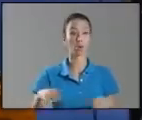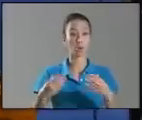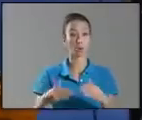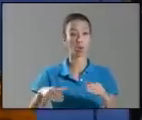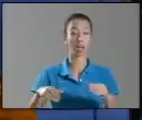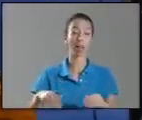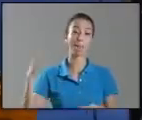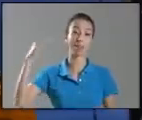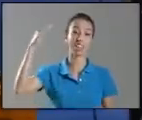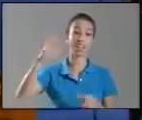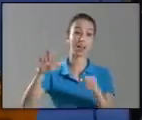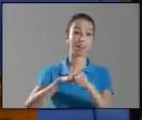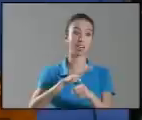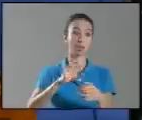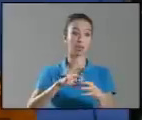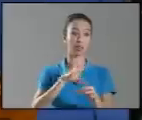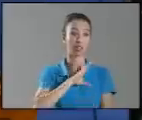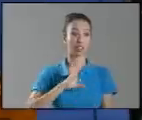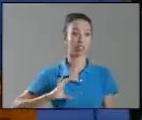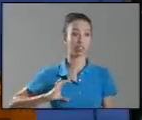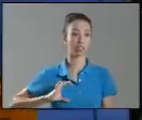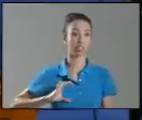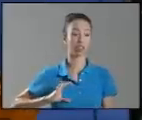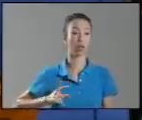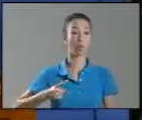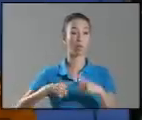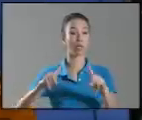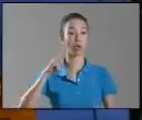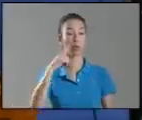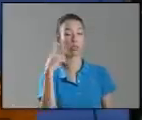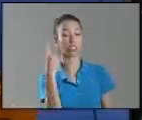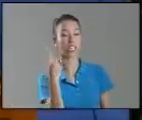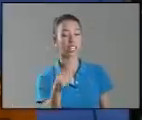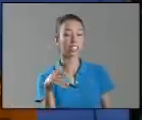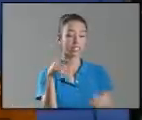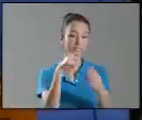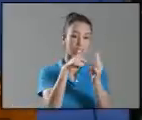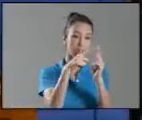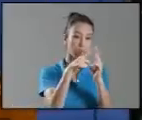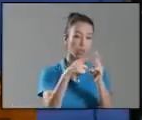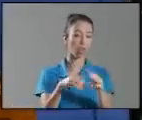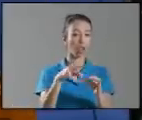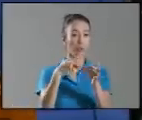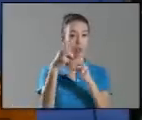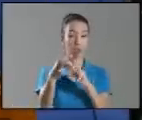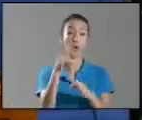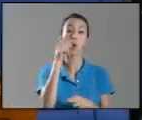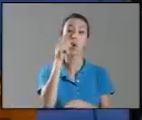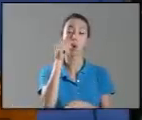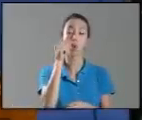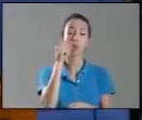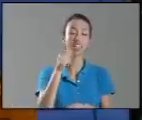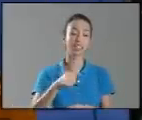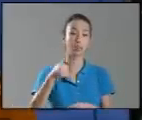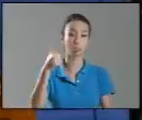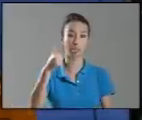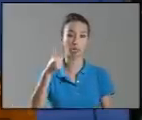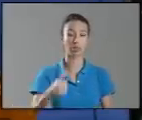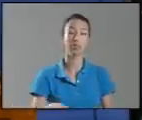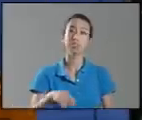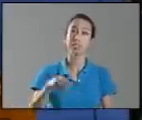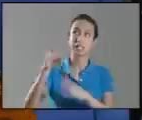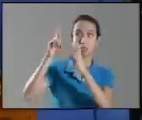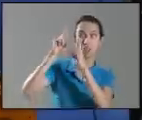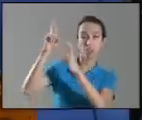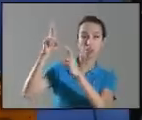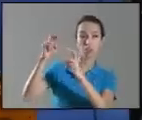como hombres ungidos y luego como la medida de la plenitud de Cristo. Pero buscarás de entre